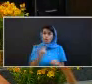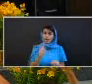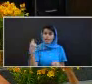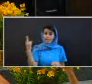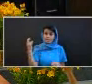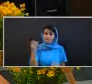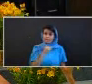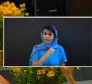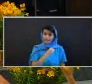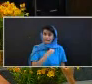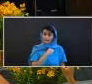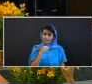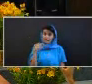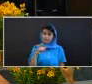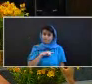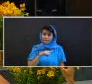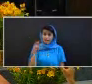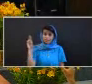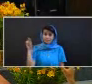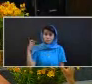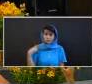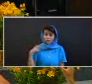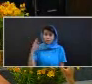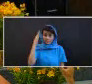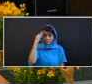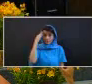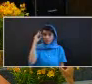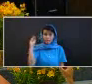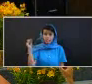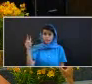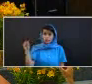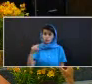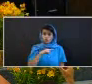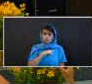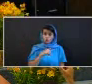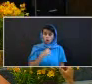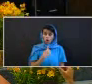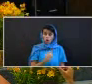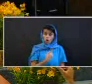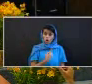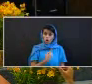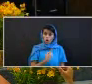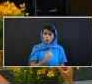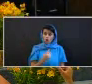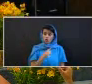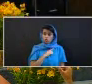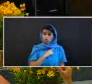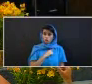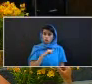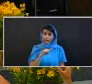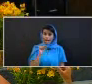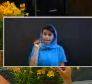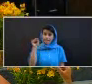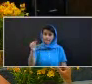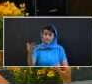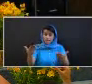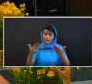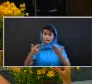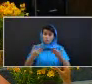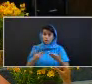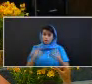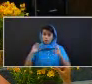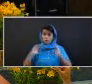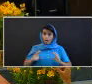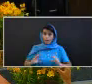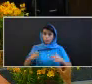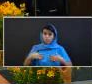que sea necesario, para que tú sepas que no solo soy aquel que trae a tu cuerpo sanidad,